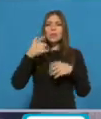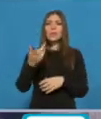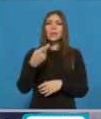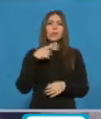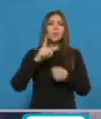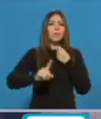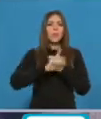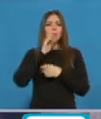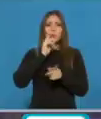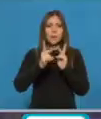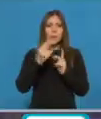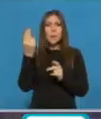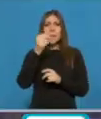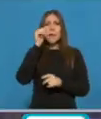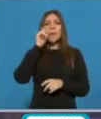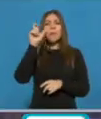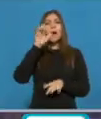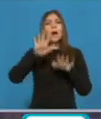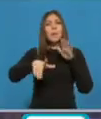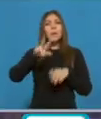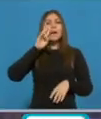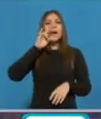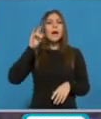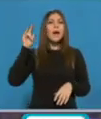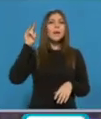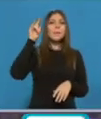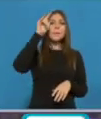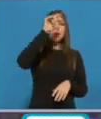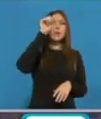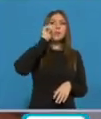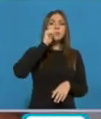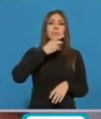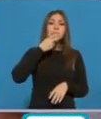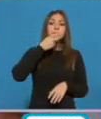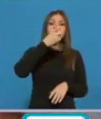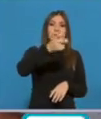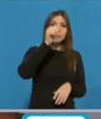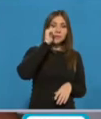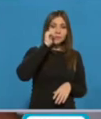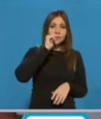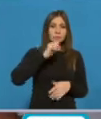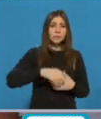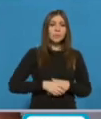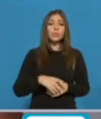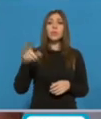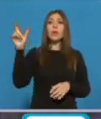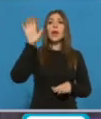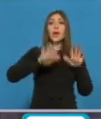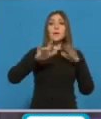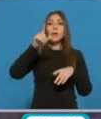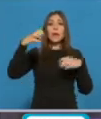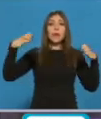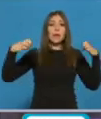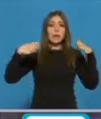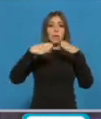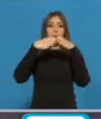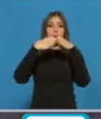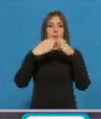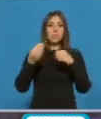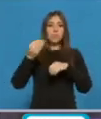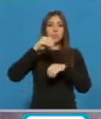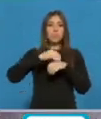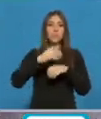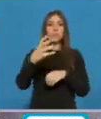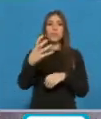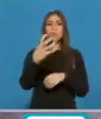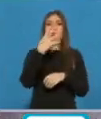Entonces, por eso es que en los aviones, no sé si se han fijado, siempre dicen, cuando haya una emergencia hay que ponerse la máscara